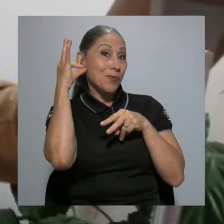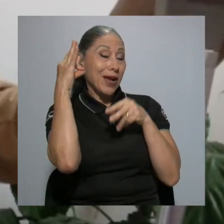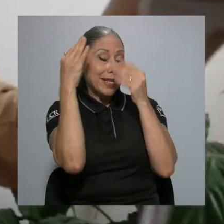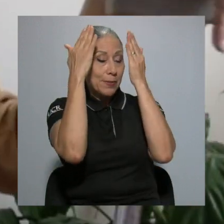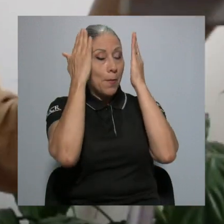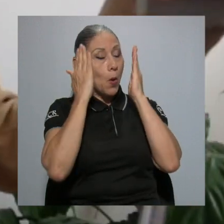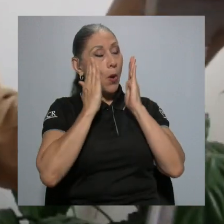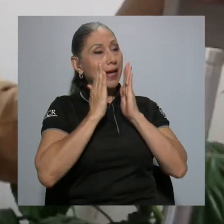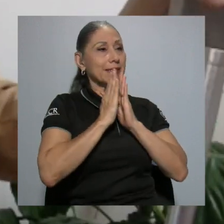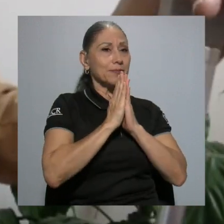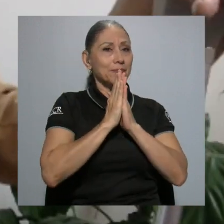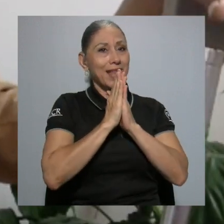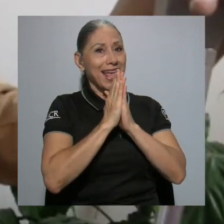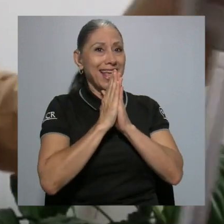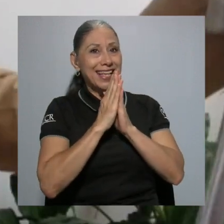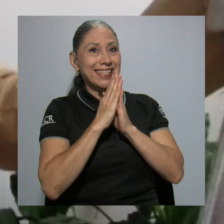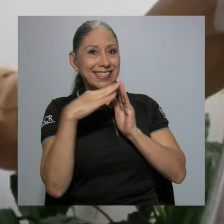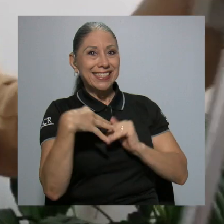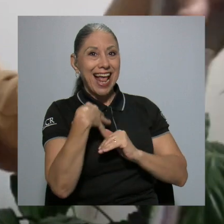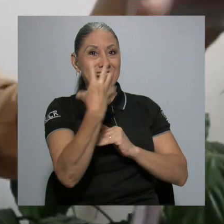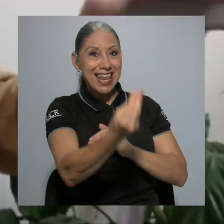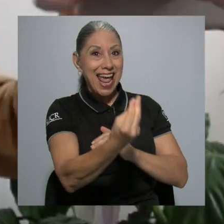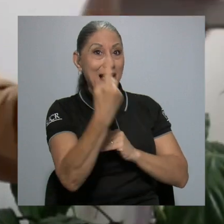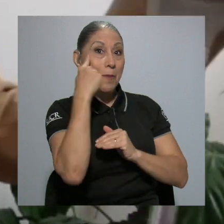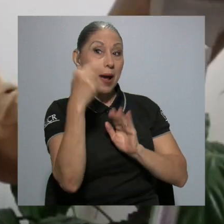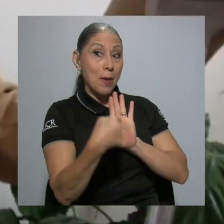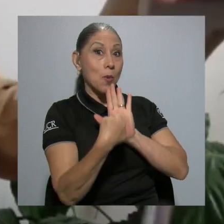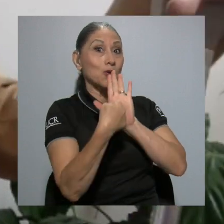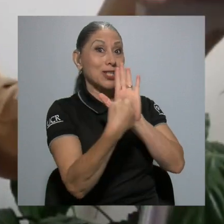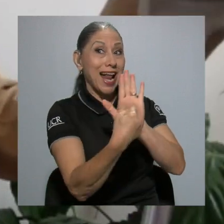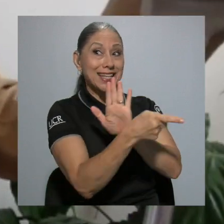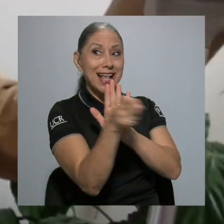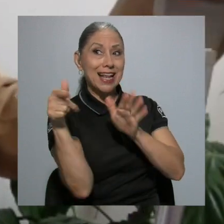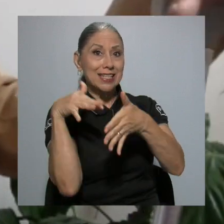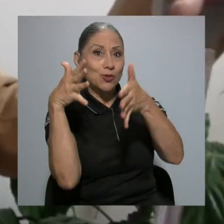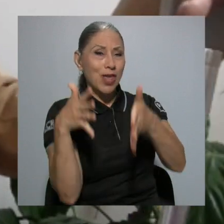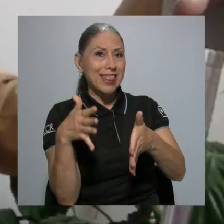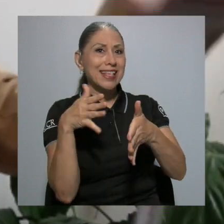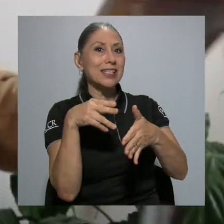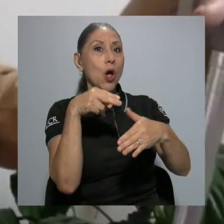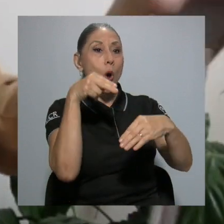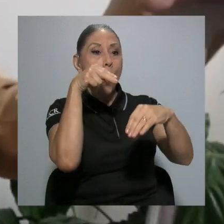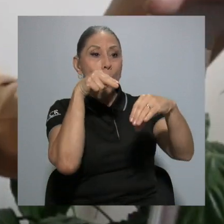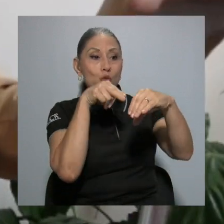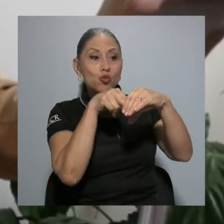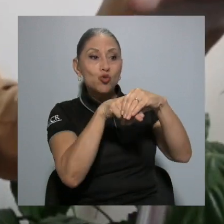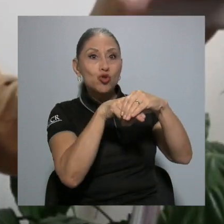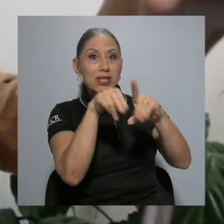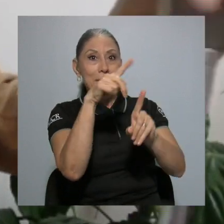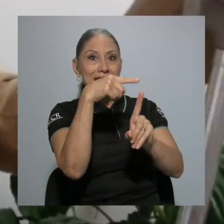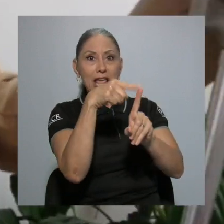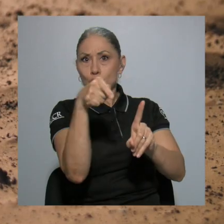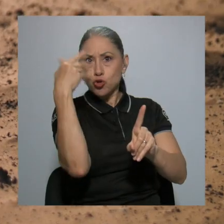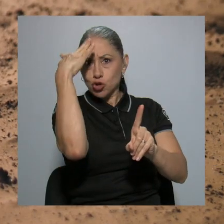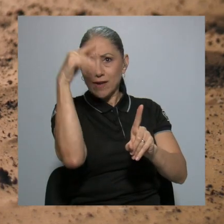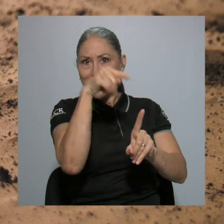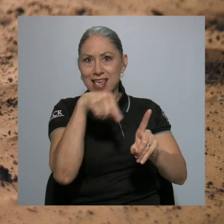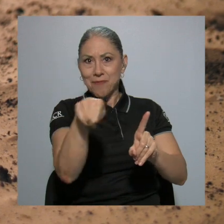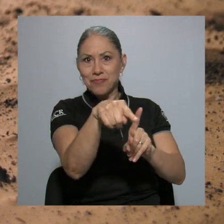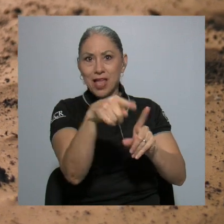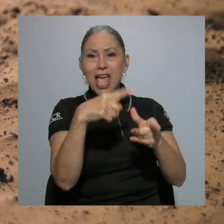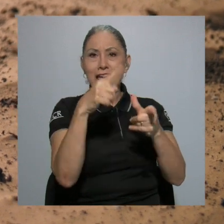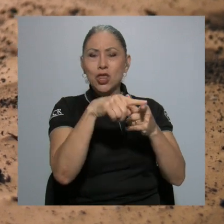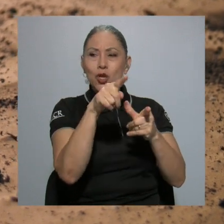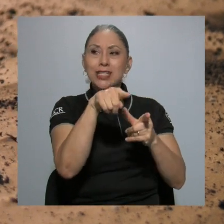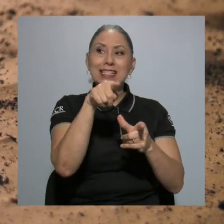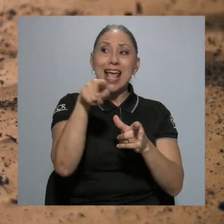llevando a las estudiantes a un cementerio, ¿no? Yo no sabía en ese tiempo que era un cementerio tampoco. Y me llevaron con ellas, ¿no? Y